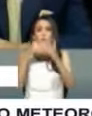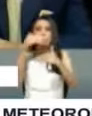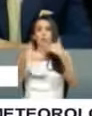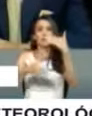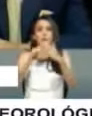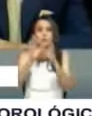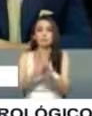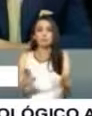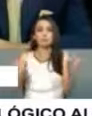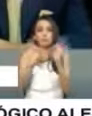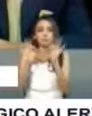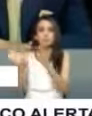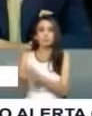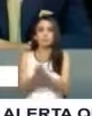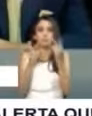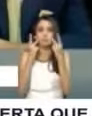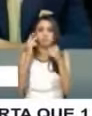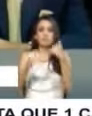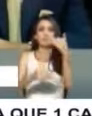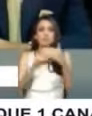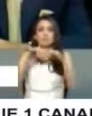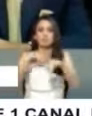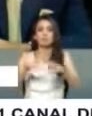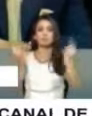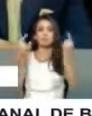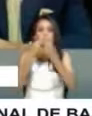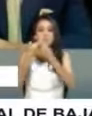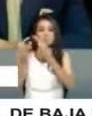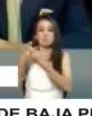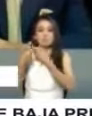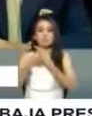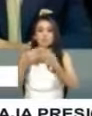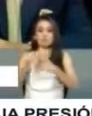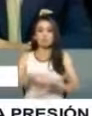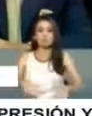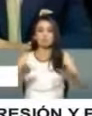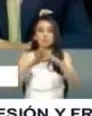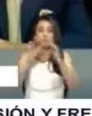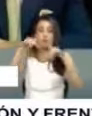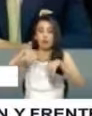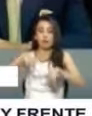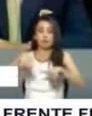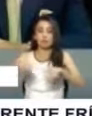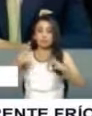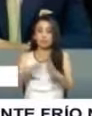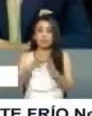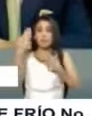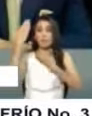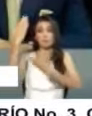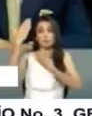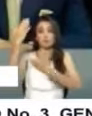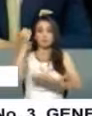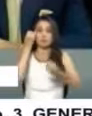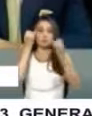precios módicos. Y junto a esto hay una maternidad, la maternidad Isidro Ayora, donde dan a luz las